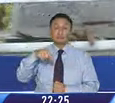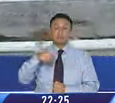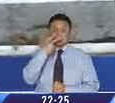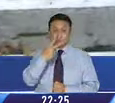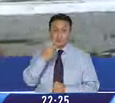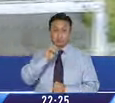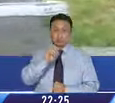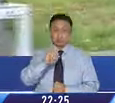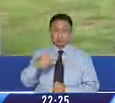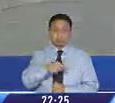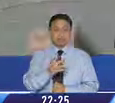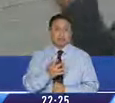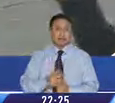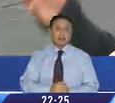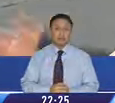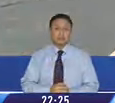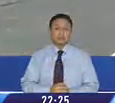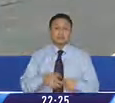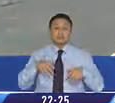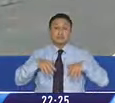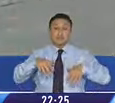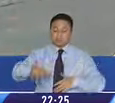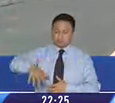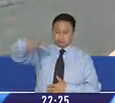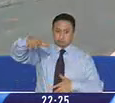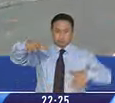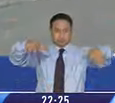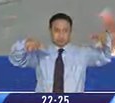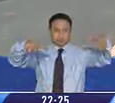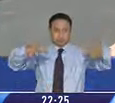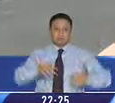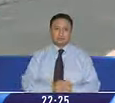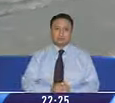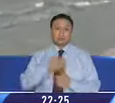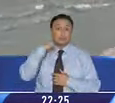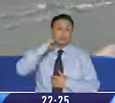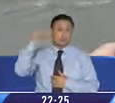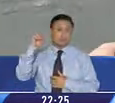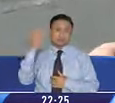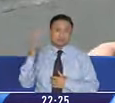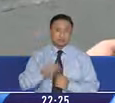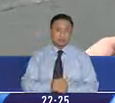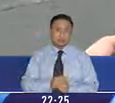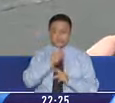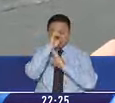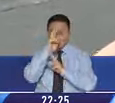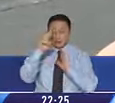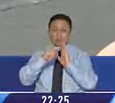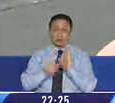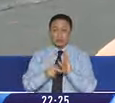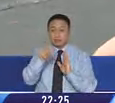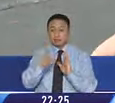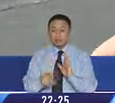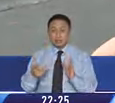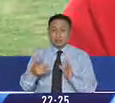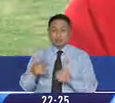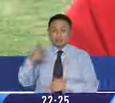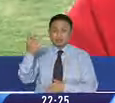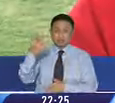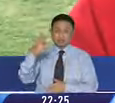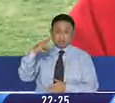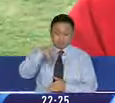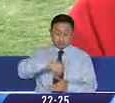constatamos, no se cumple. Que traen perros grandes, sin la correa. No se respetan las normas, la gente no trae fundas.